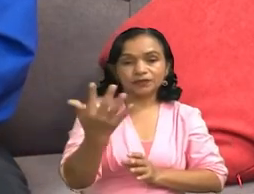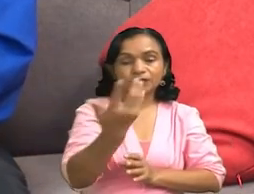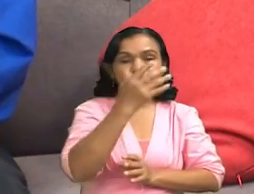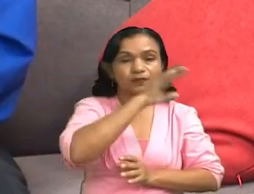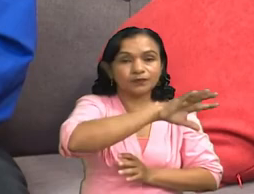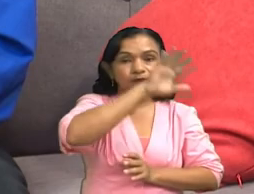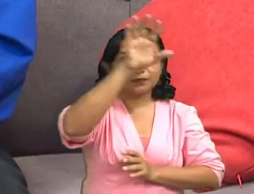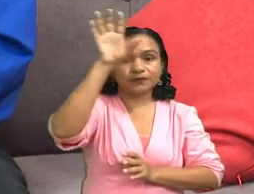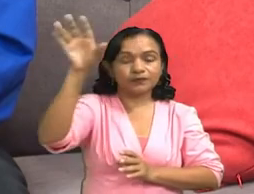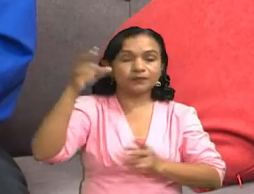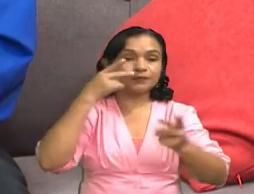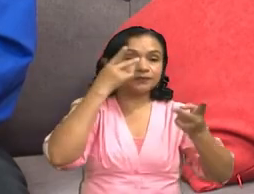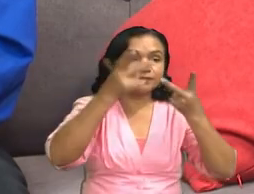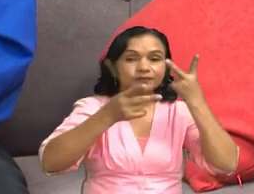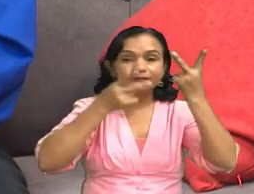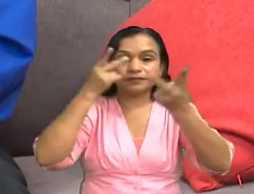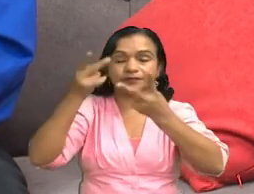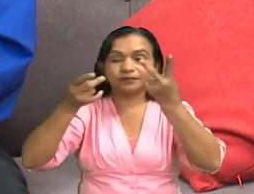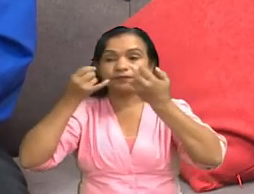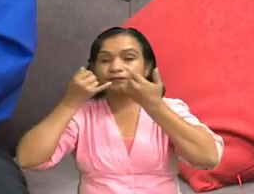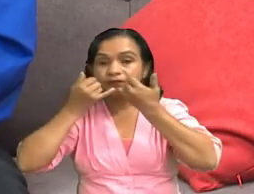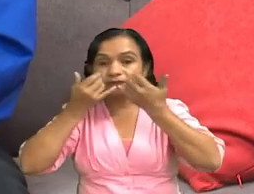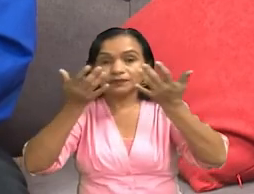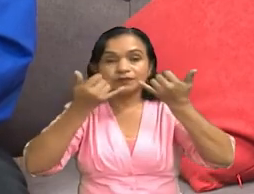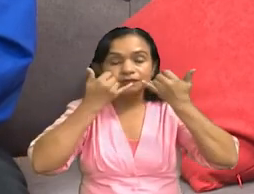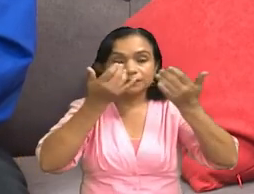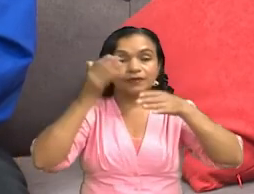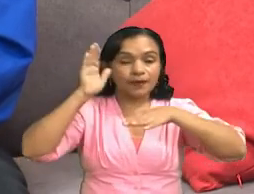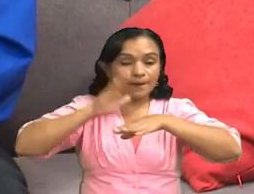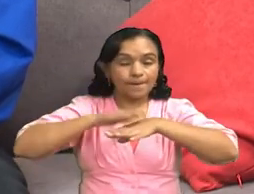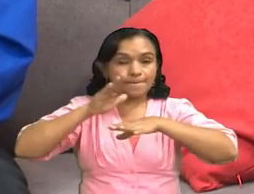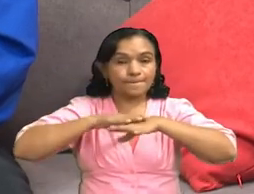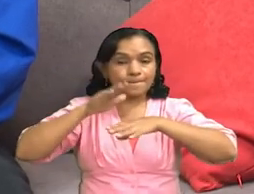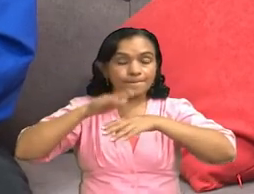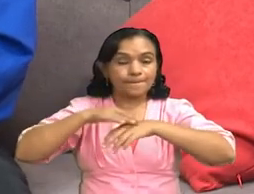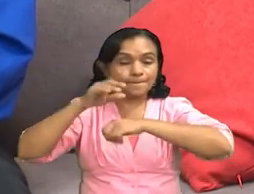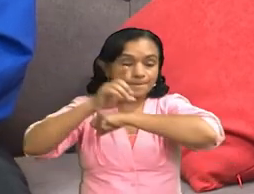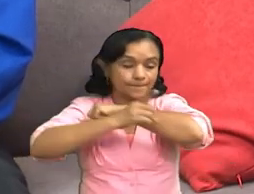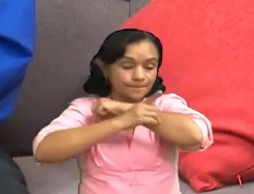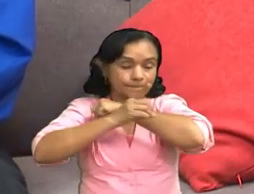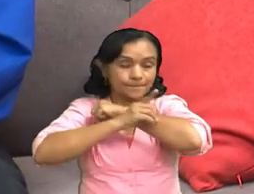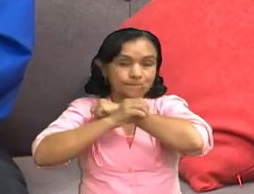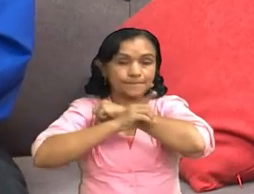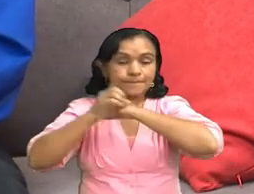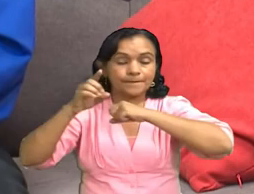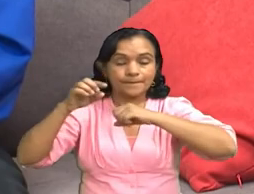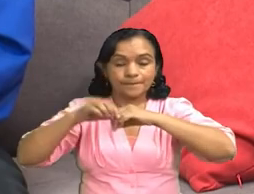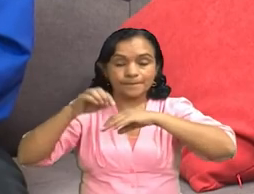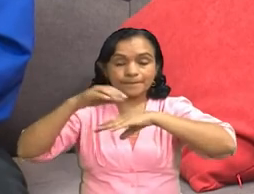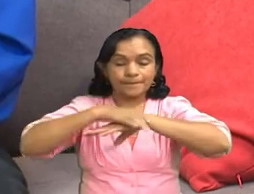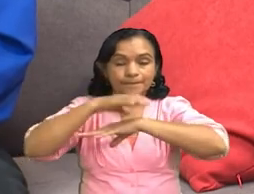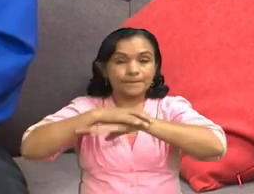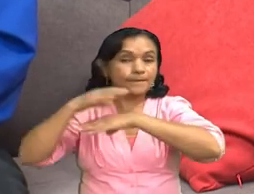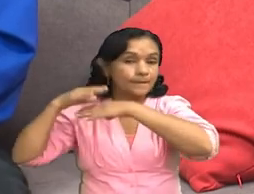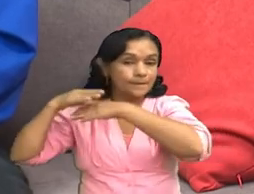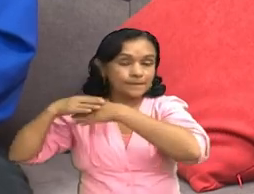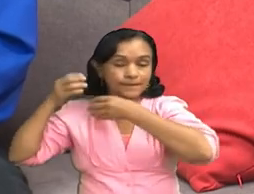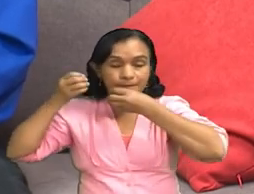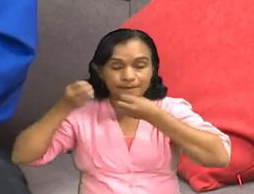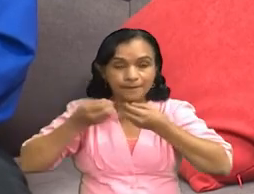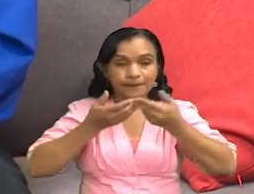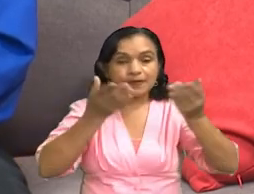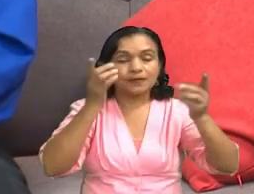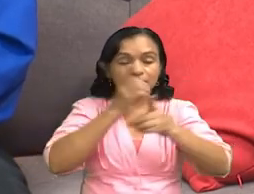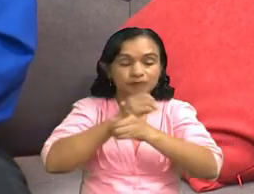departamentos, municipios, ya divulgándolo, que es una orientación del compañero presidente, el comandante Daniel Ortega, y la